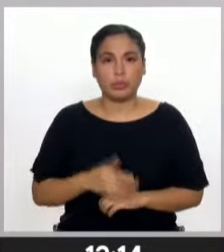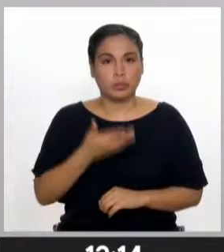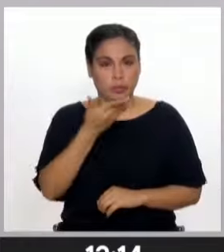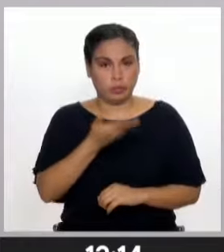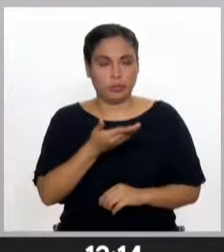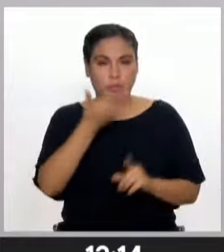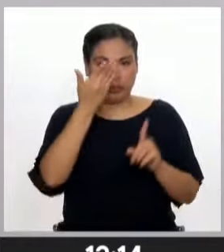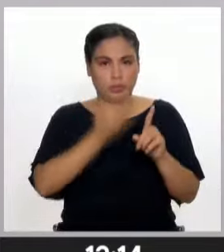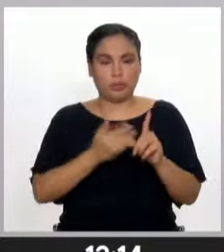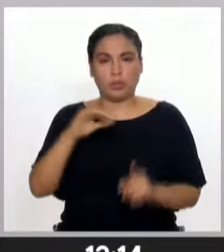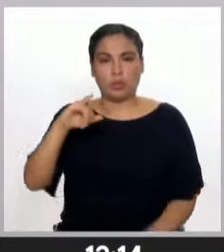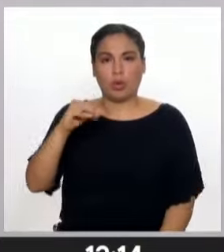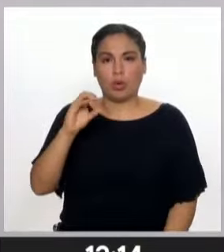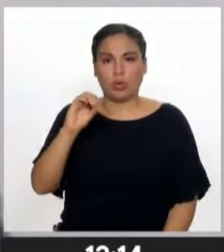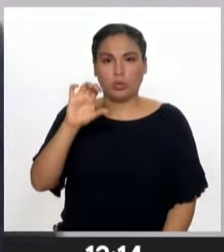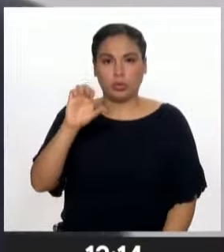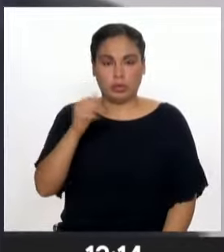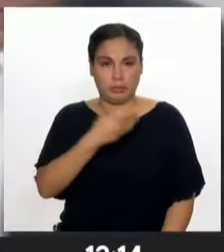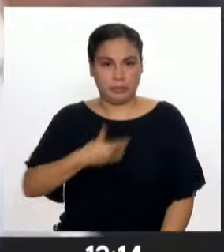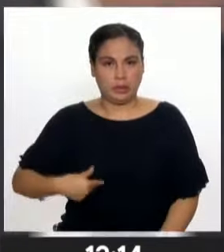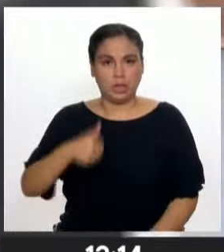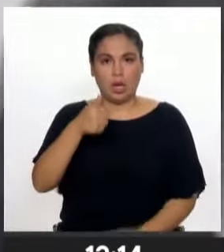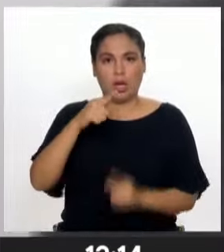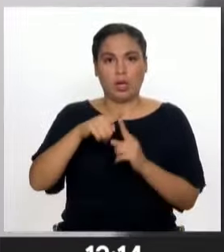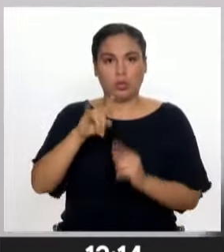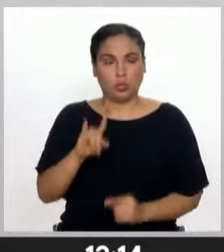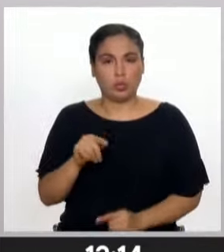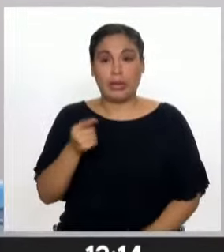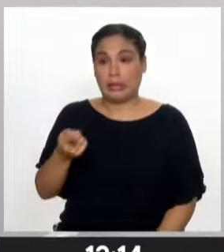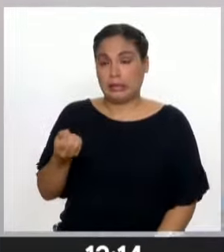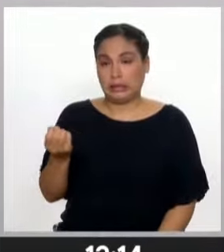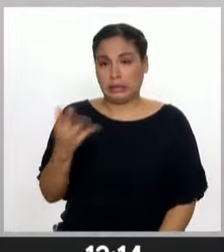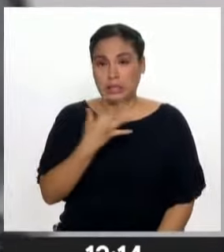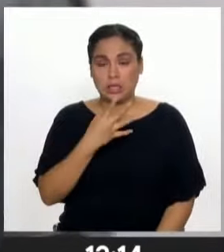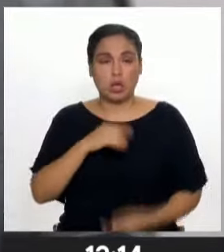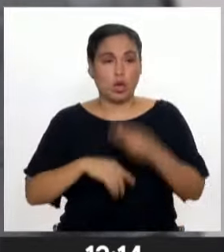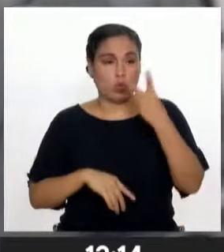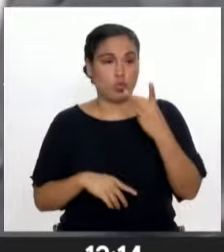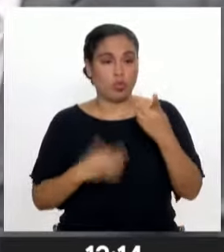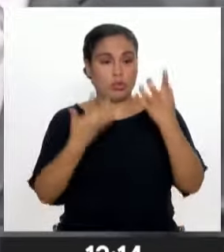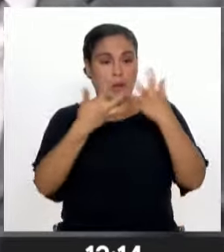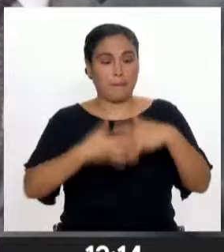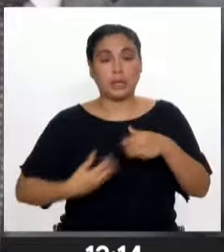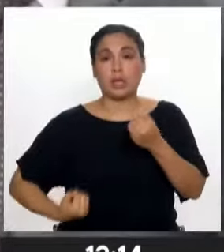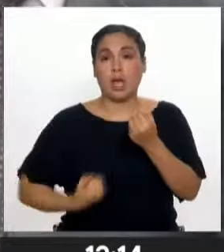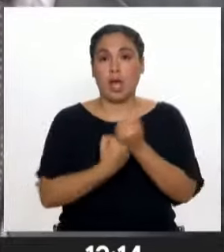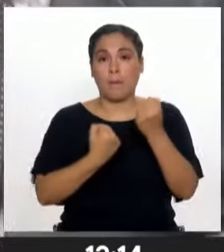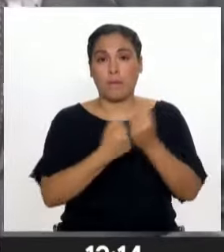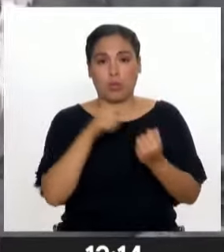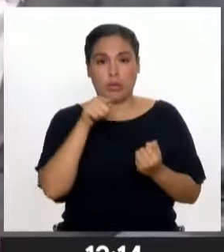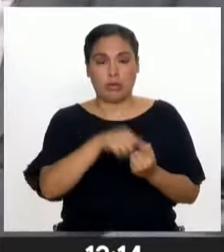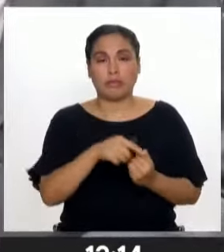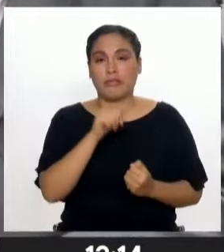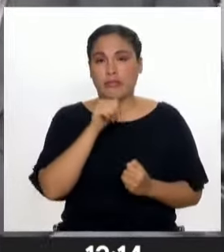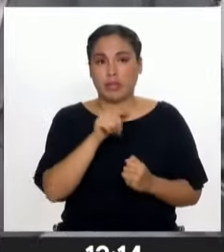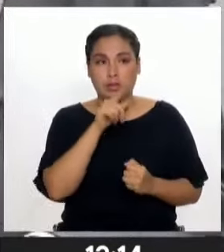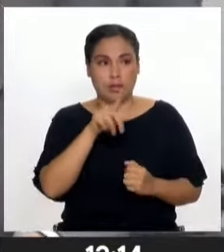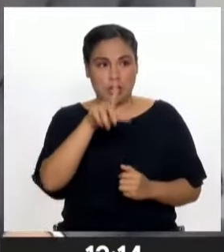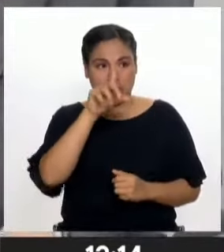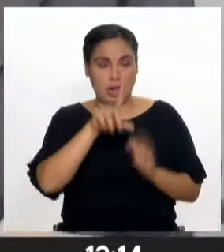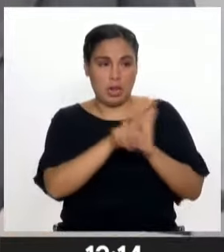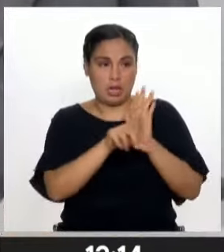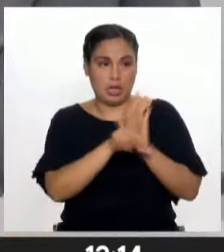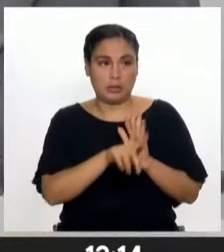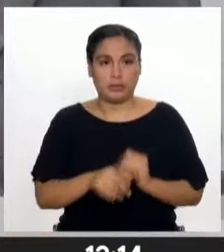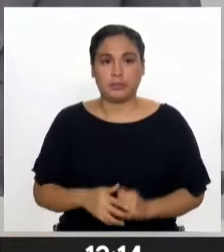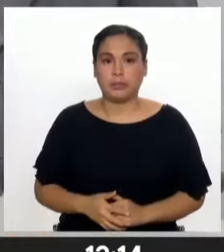está precisando en esta conferencia de prensa que hay dos empresas que estarían apoyando los taxis colectivos informales. Vamos a escuchar sobre el tema legal. Seguimiento a